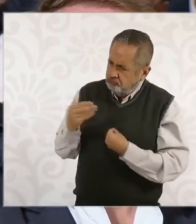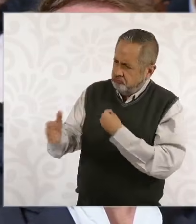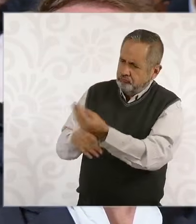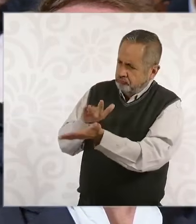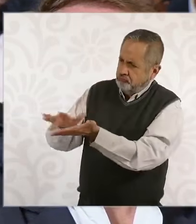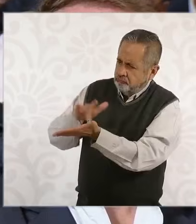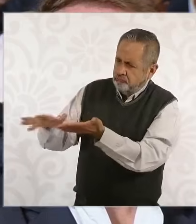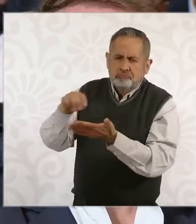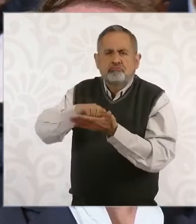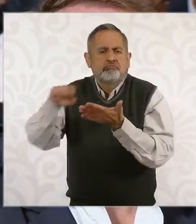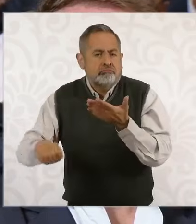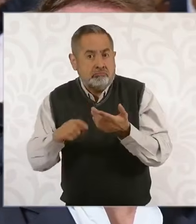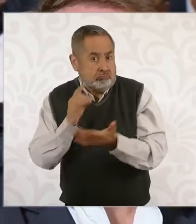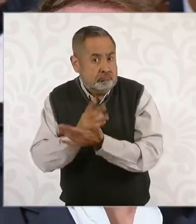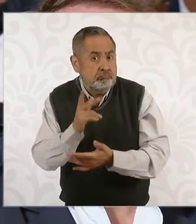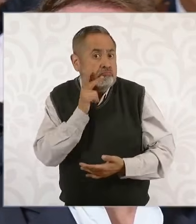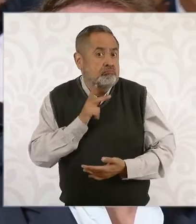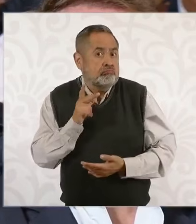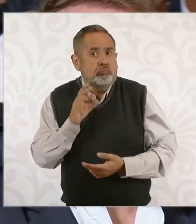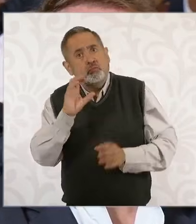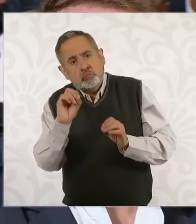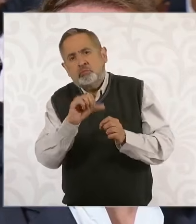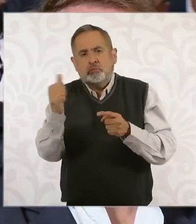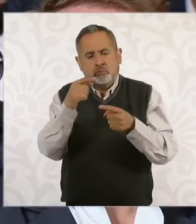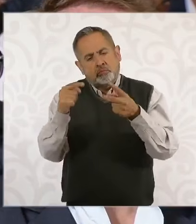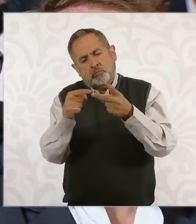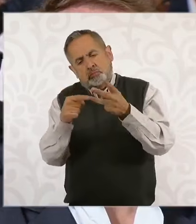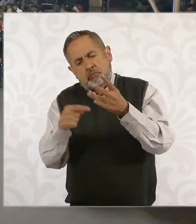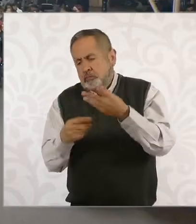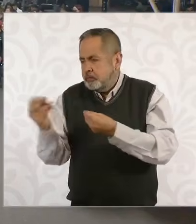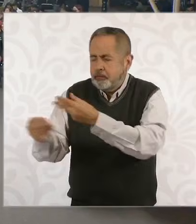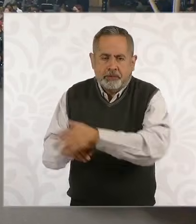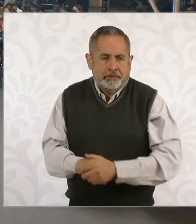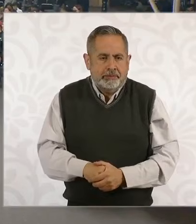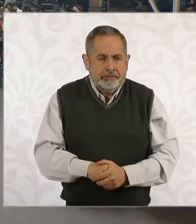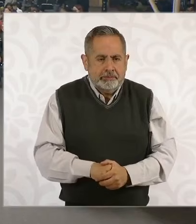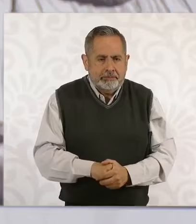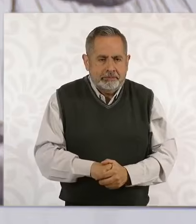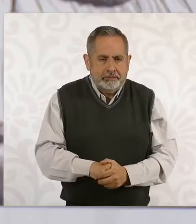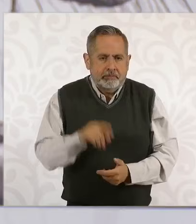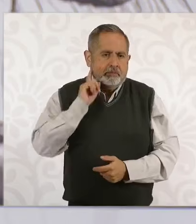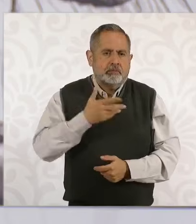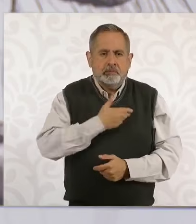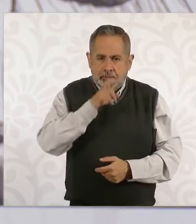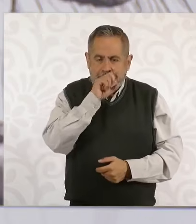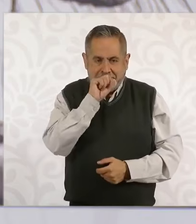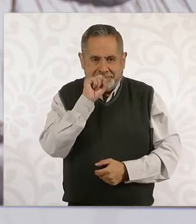le ha ayudado, si es por ejemplo únicamente petróleo, ¿en qué otra situación por ayuda humanitaria? Por ejemplo, también hay contratos que se tienen de México a